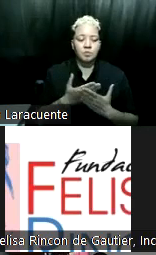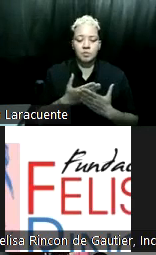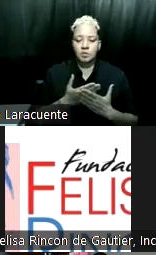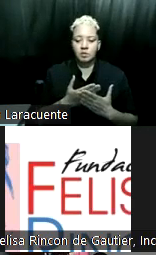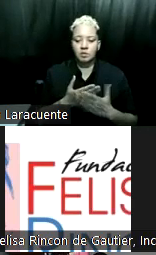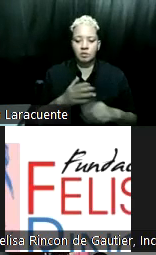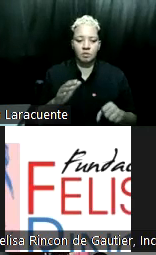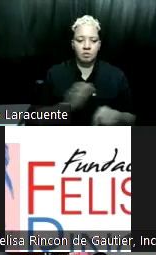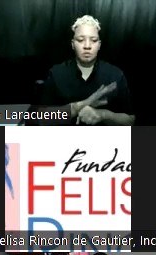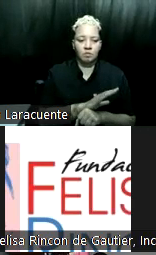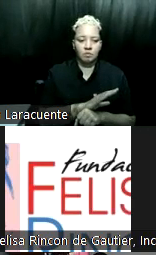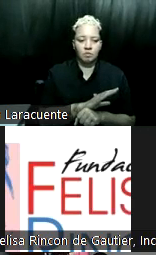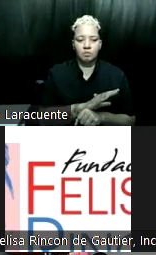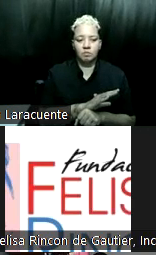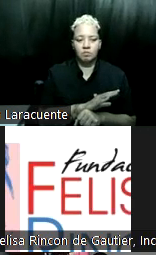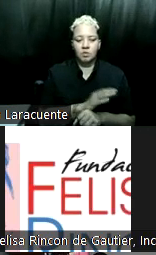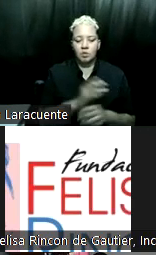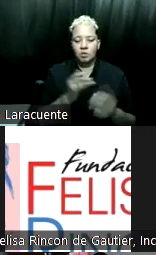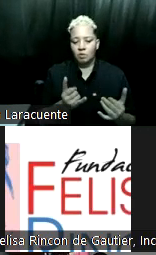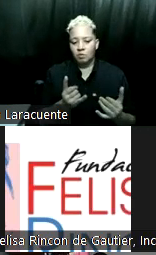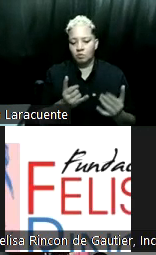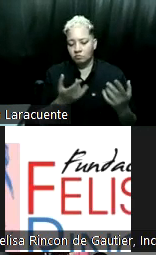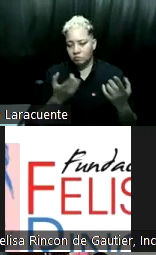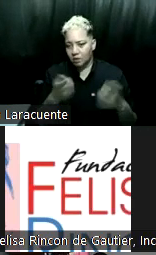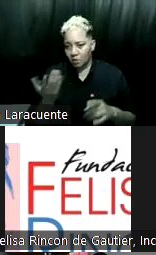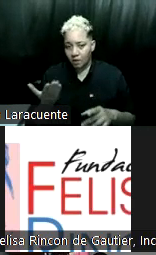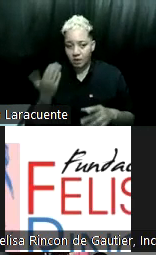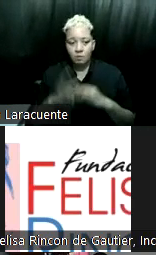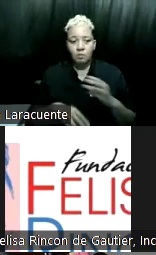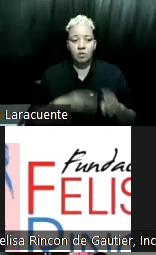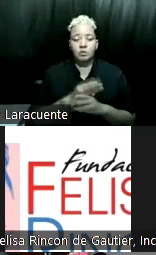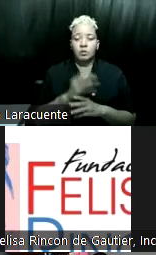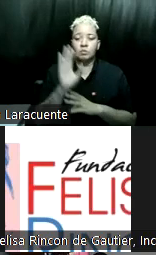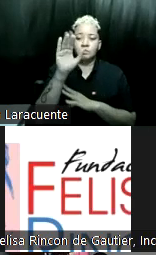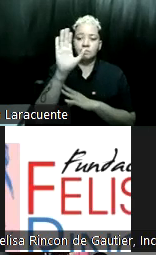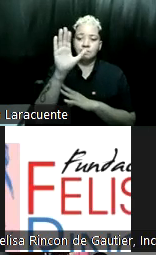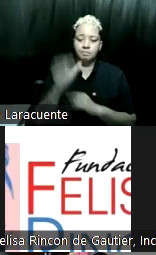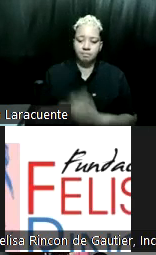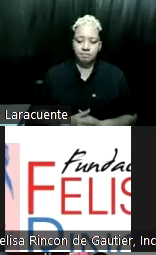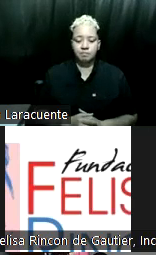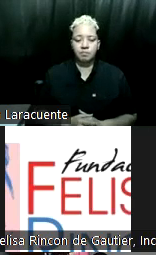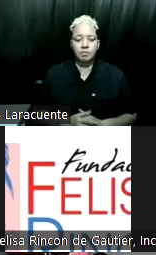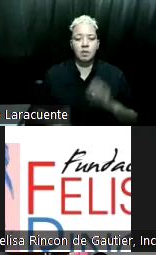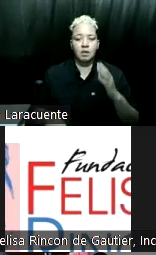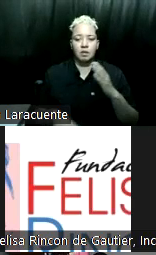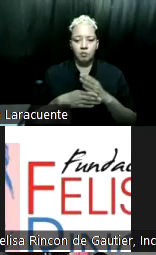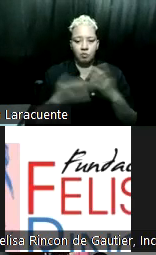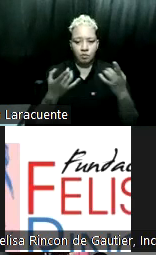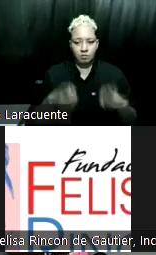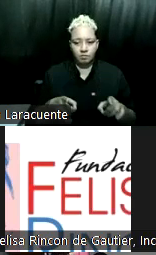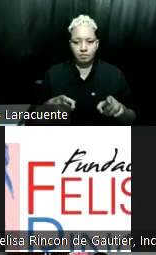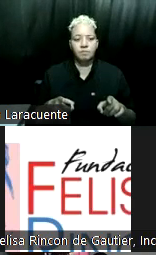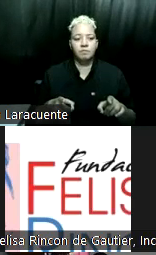totalmente inusitado hoy sucedía antes. El Mundial de Baloncesto y el de fútbol ocurriendo